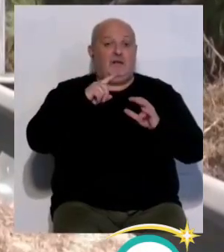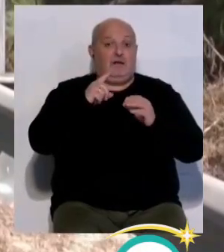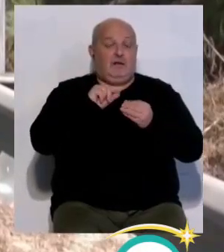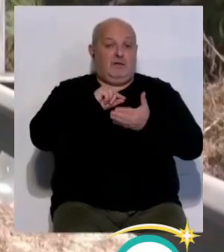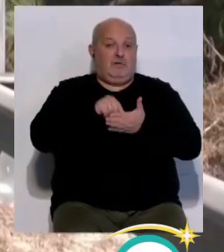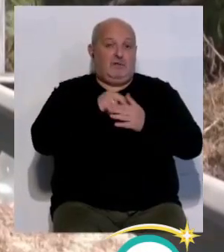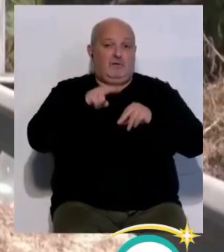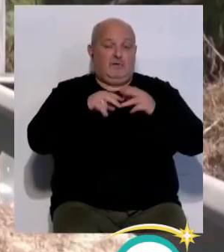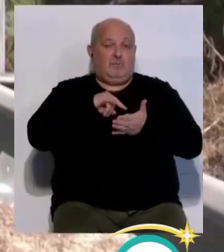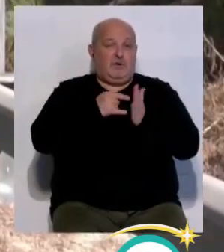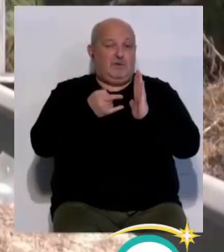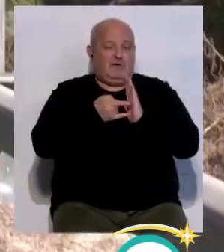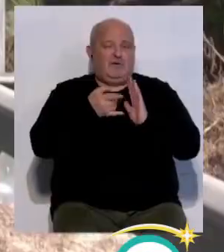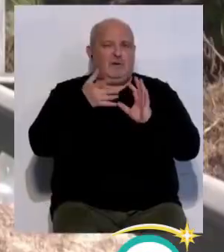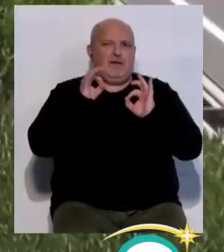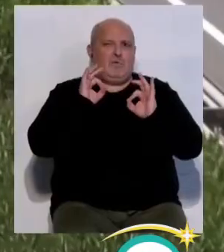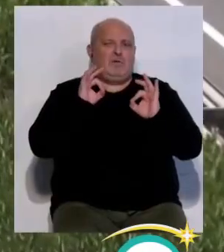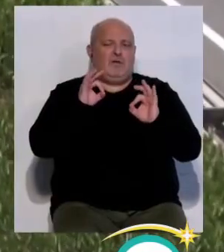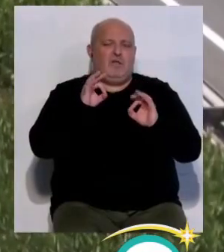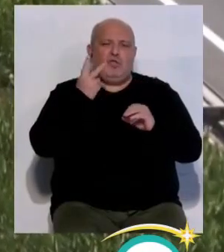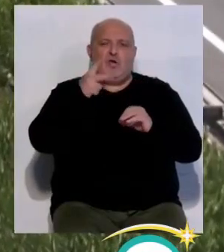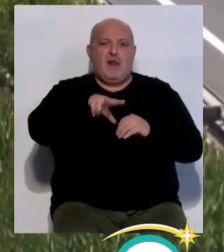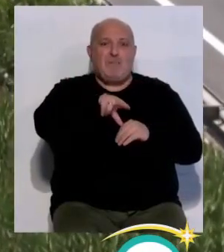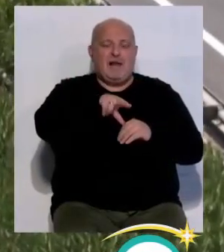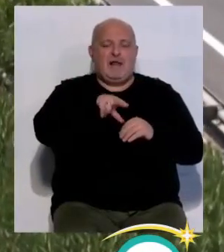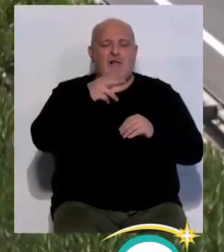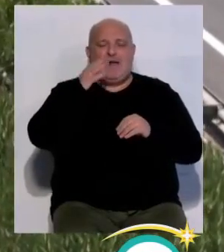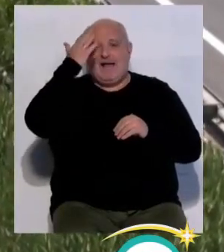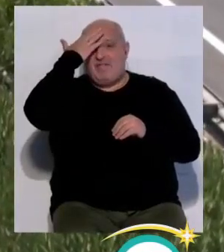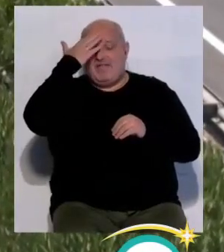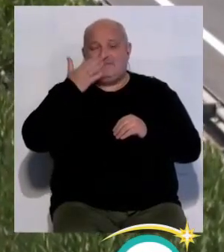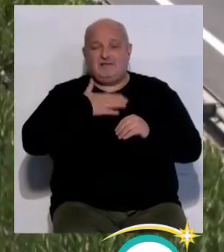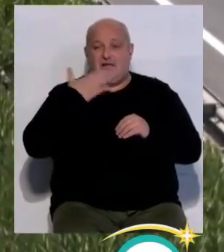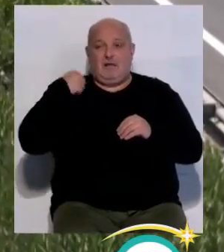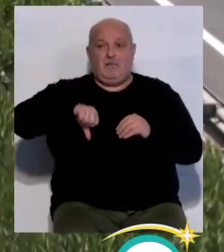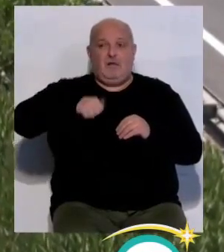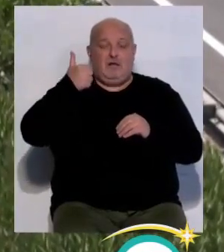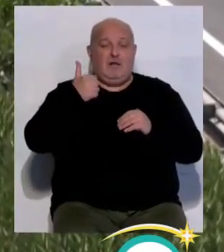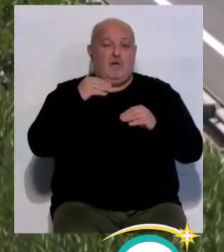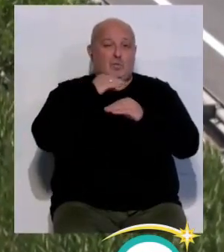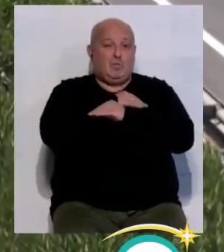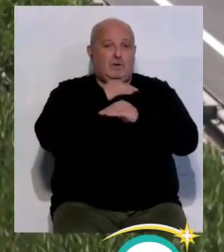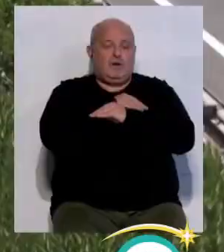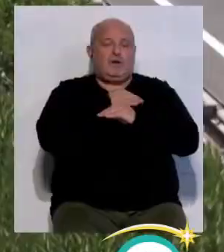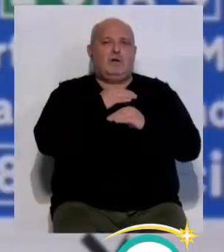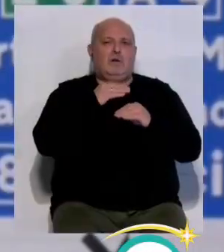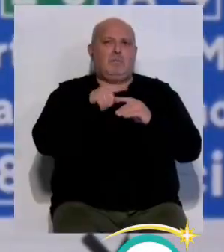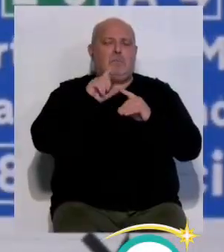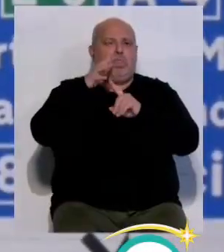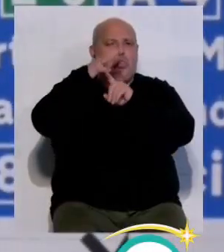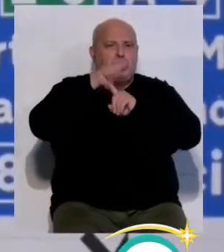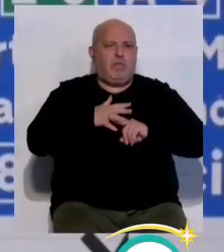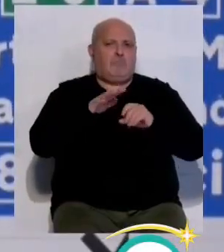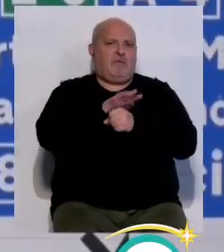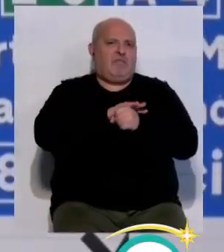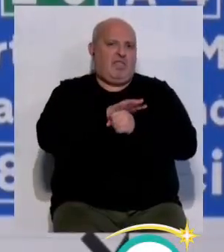de la redacción del proyecto exclusivamente entre Dos Hermanas y Las Cabezas de San Juan, aprobado el pasado mes de octubre, es un agravio hacia la provincia